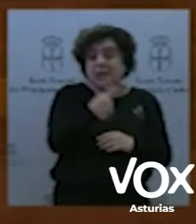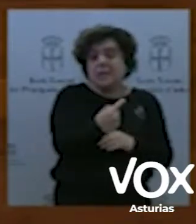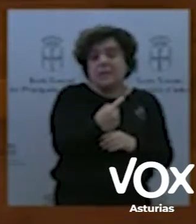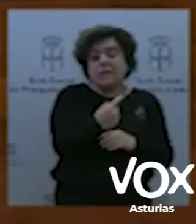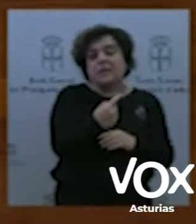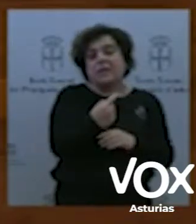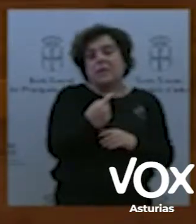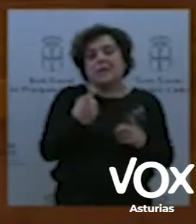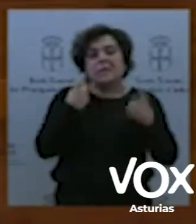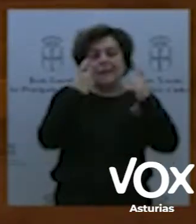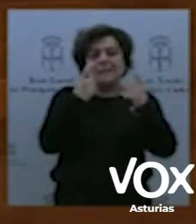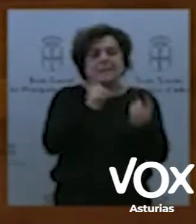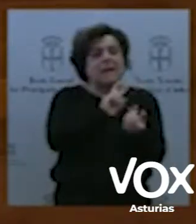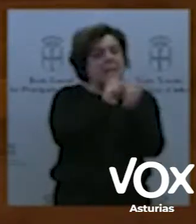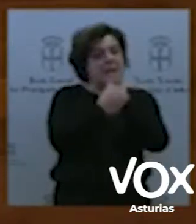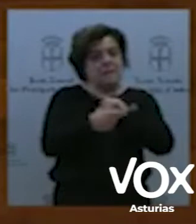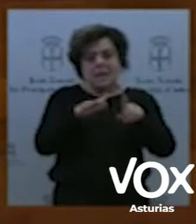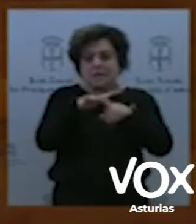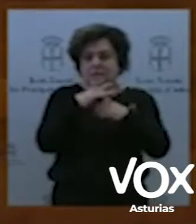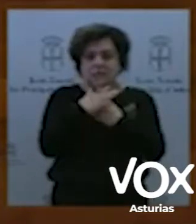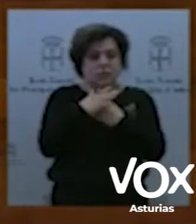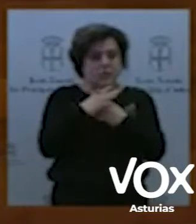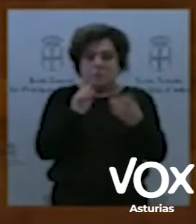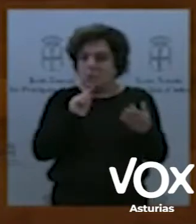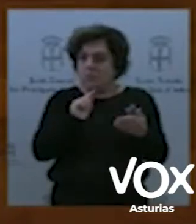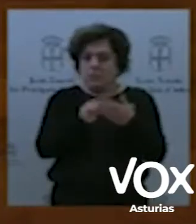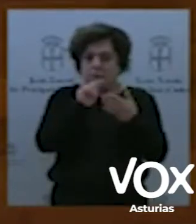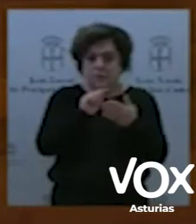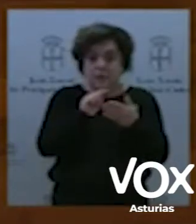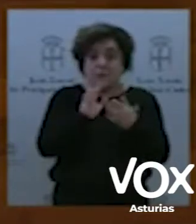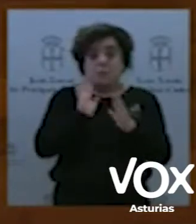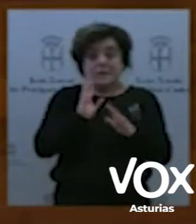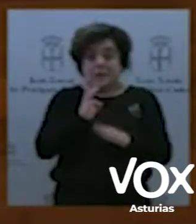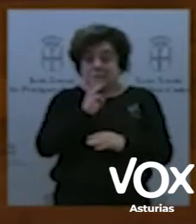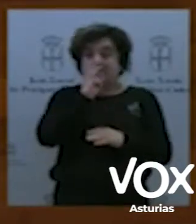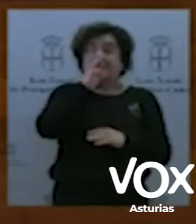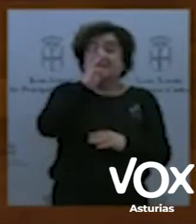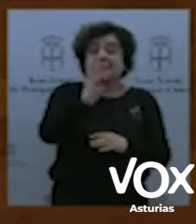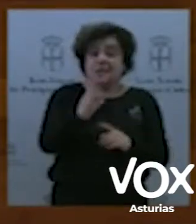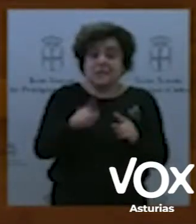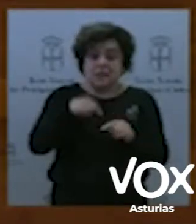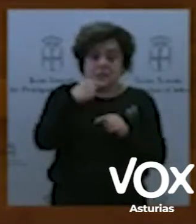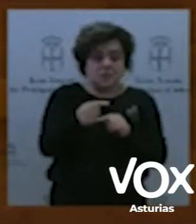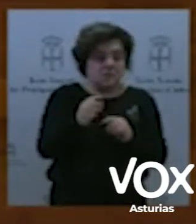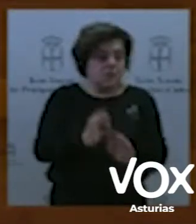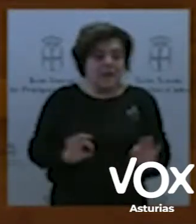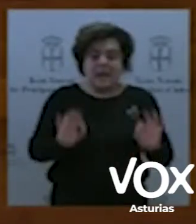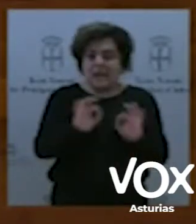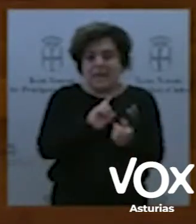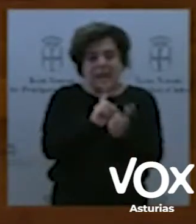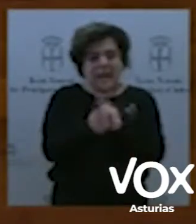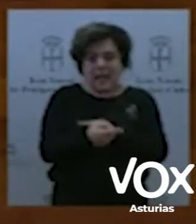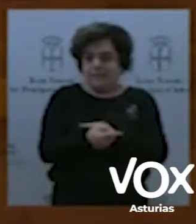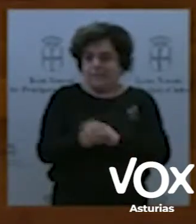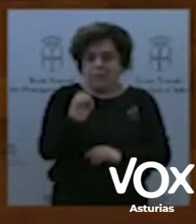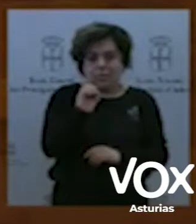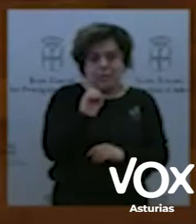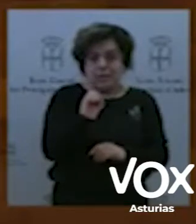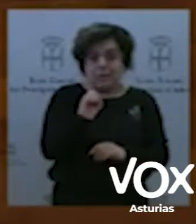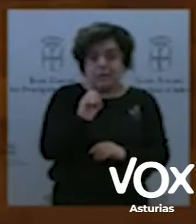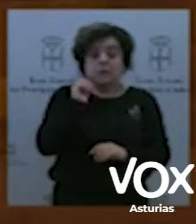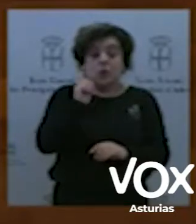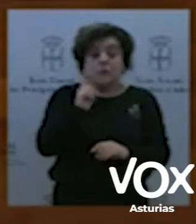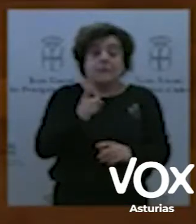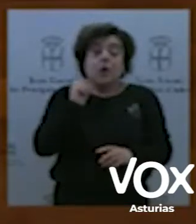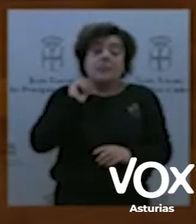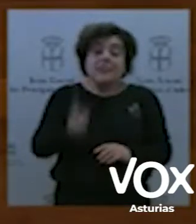la crisis. Pues bien, 3 años después, nada se ha revertido. Solo tenemos un dictamen de la Comisión sobre el reto